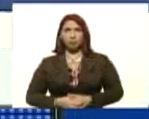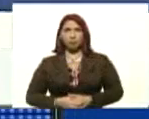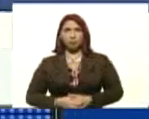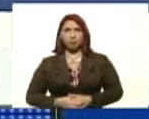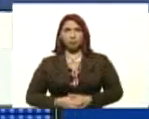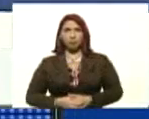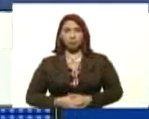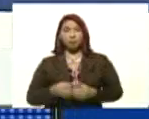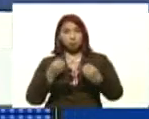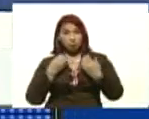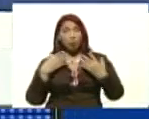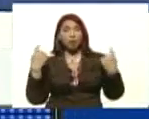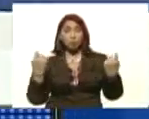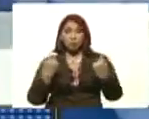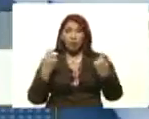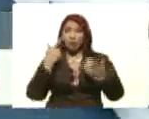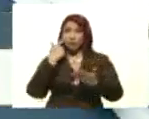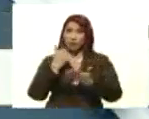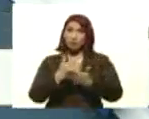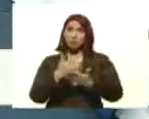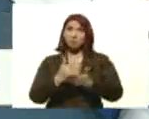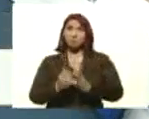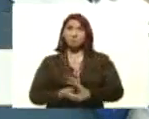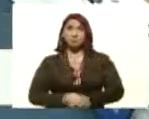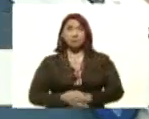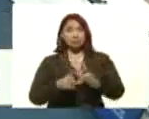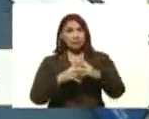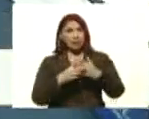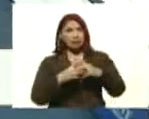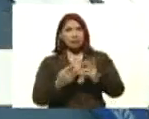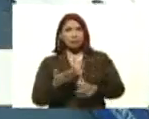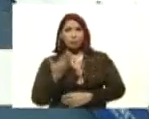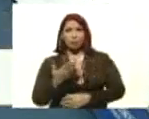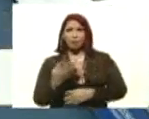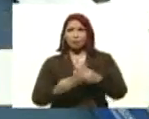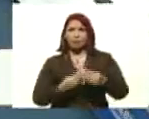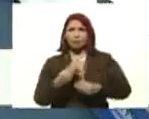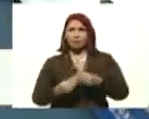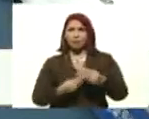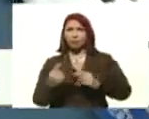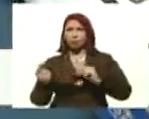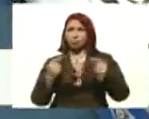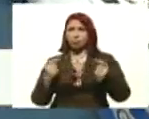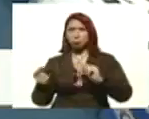Bueno, buena jornada, fíjate. Este taller es importante, hacerlo interactivo.